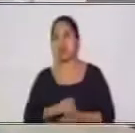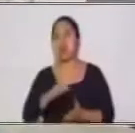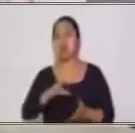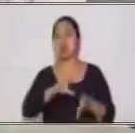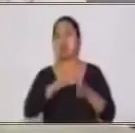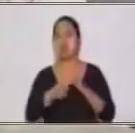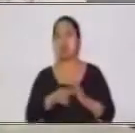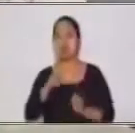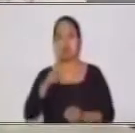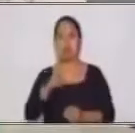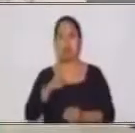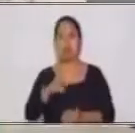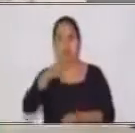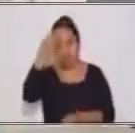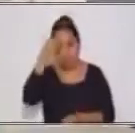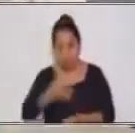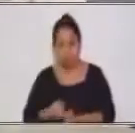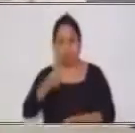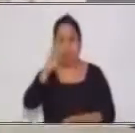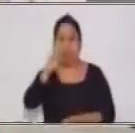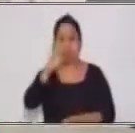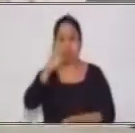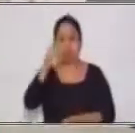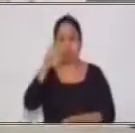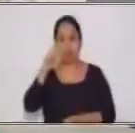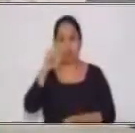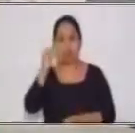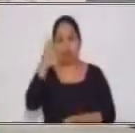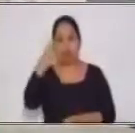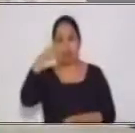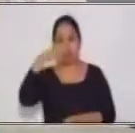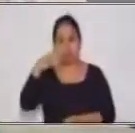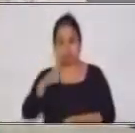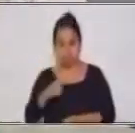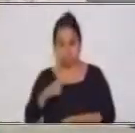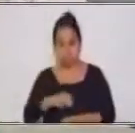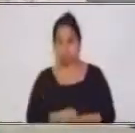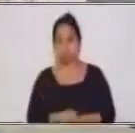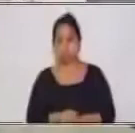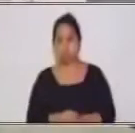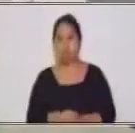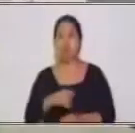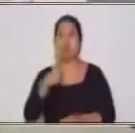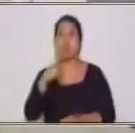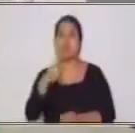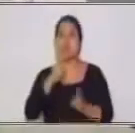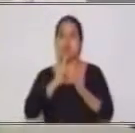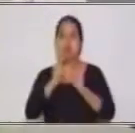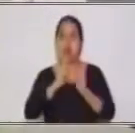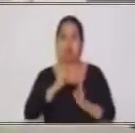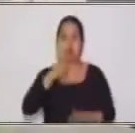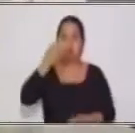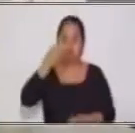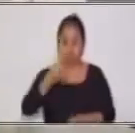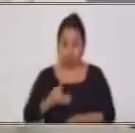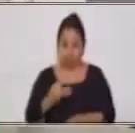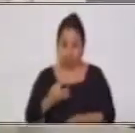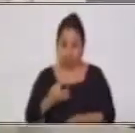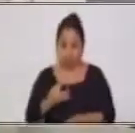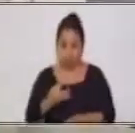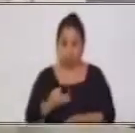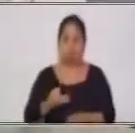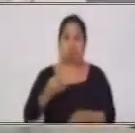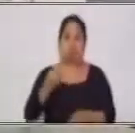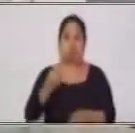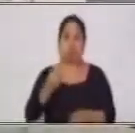del realismo podemos hablar que ellos hablan la verdad a través de la ciencia y también el rechazo de lo